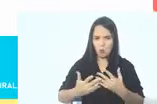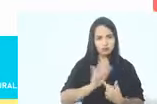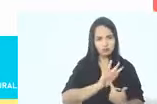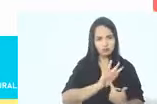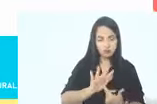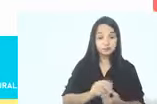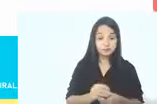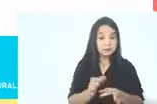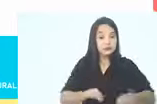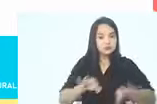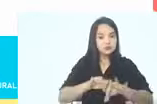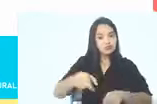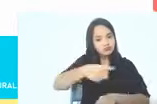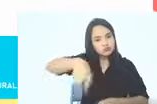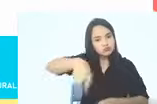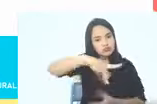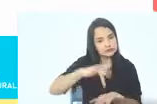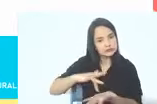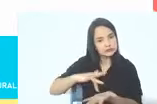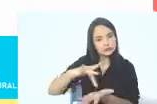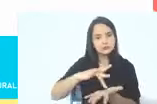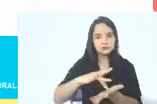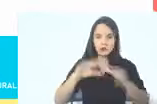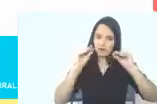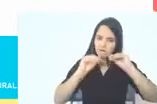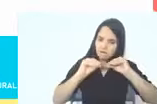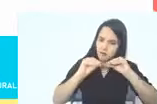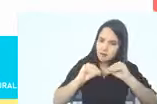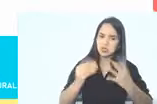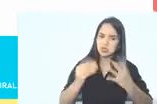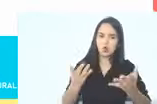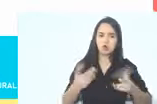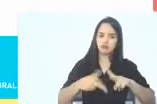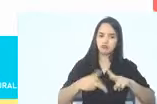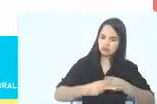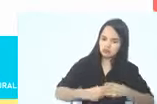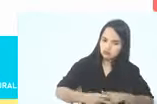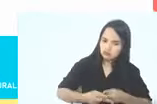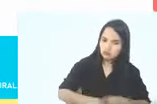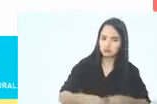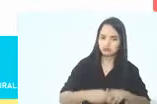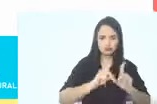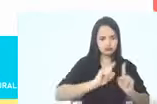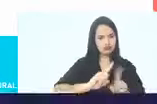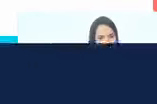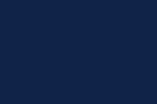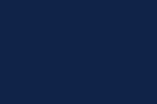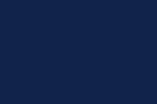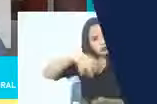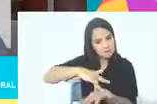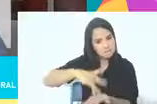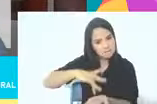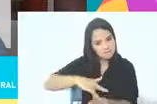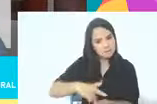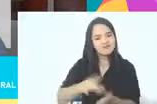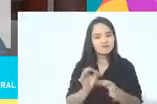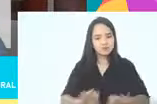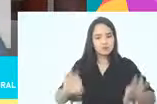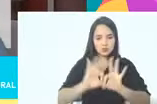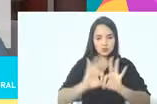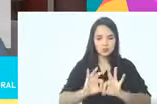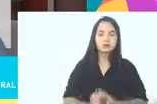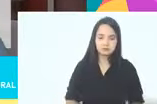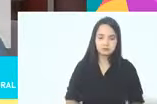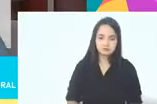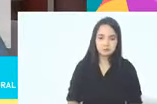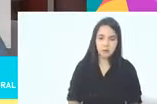ahí van a surgir instrumentos importantes para aplicar en los próximos años y que en los próximos años este sistema de cultura de los Córdoba se